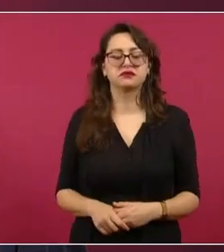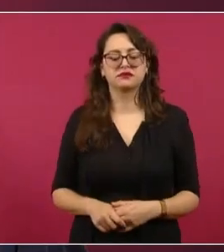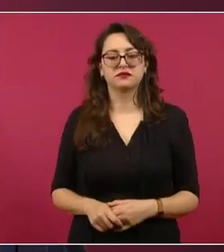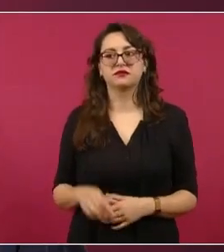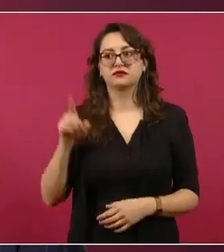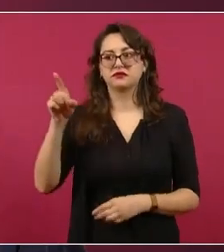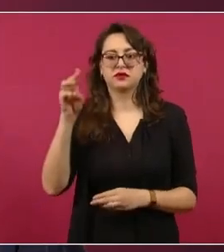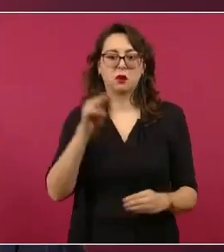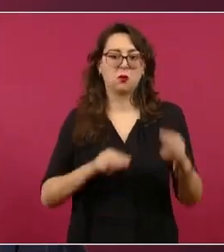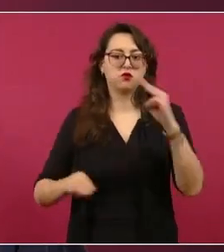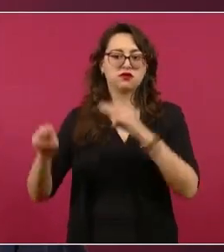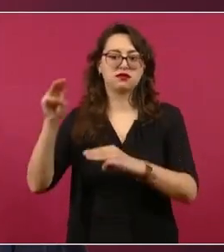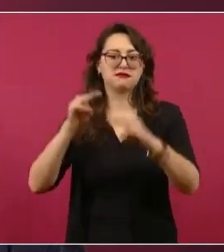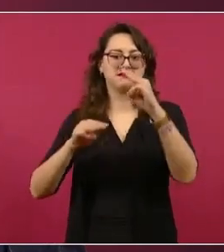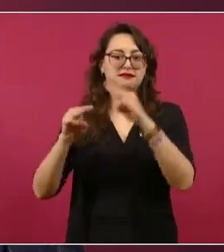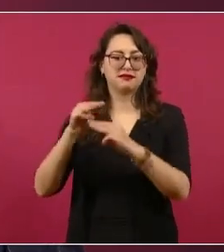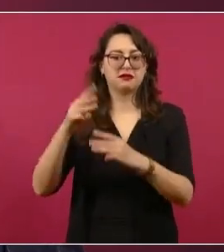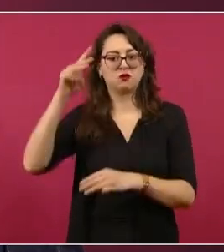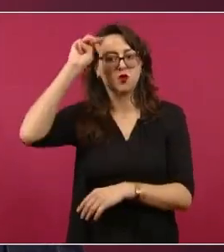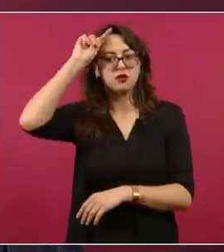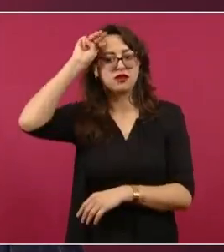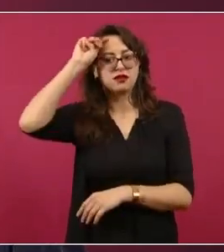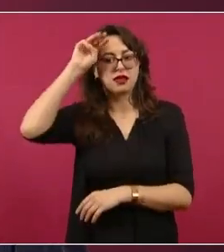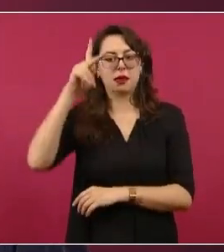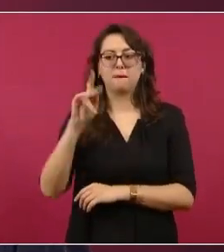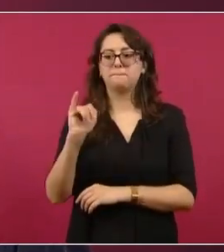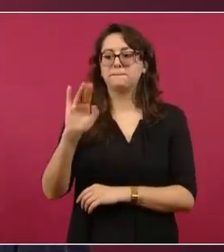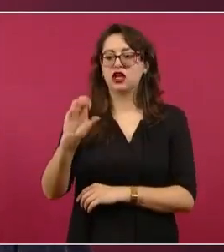del Fraile, en Monterrey.